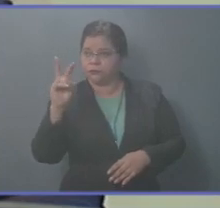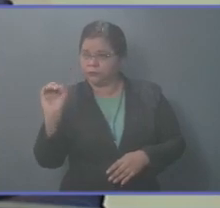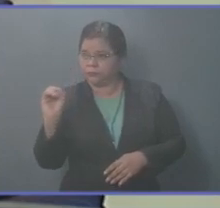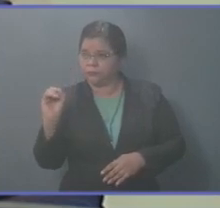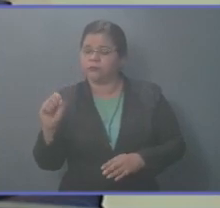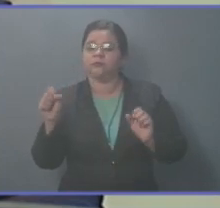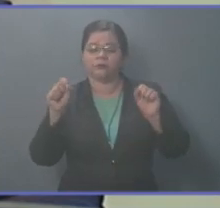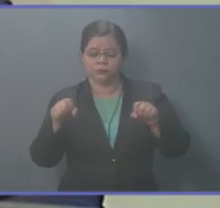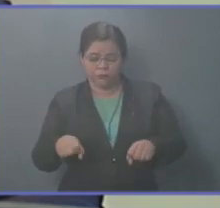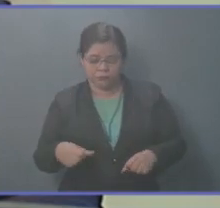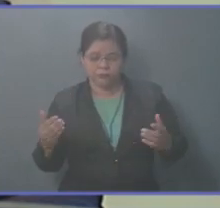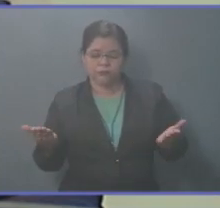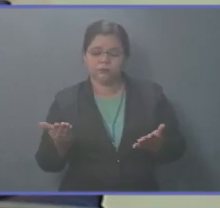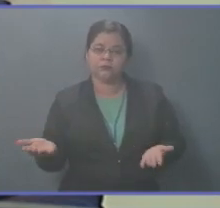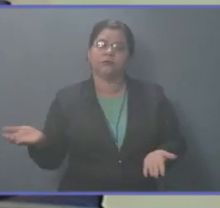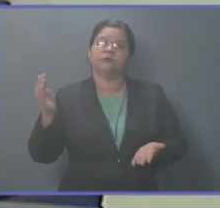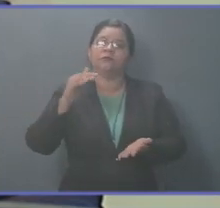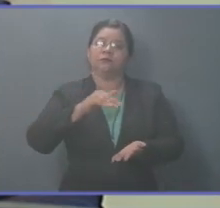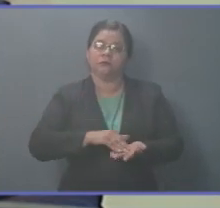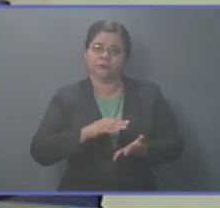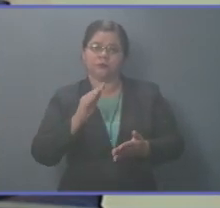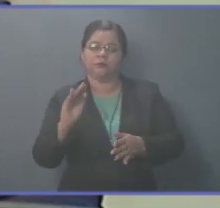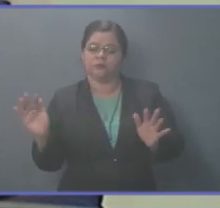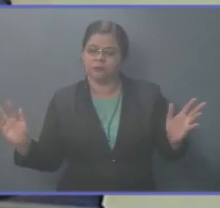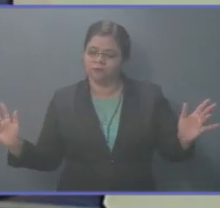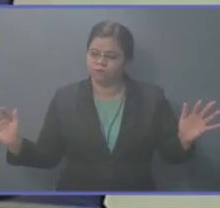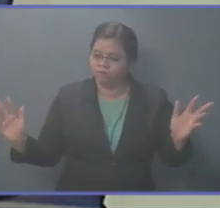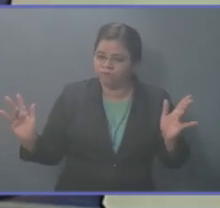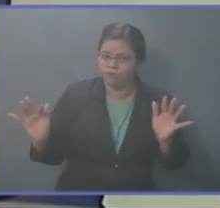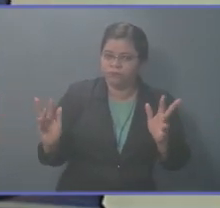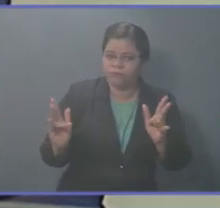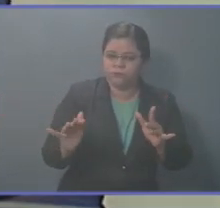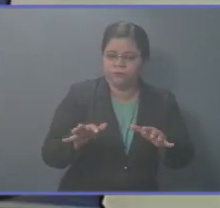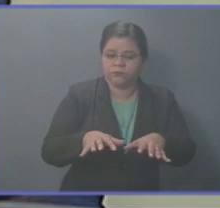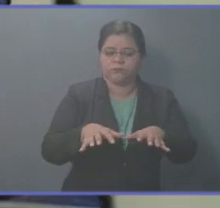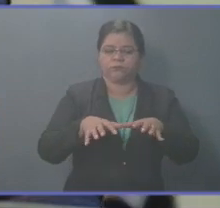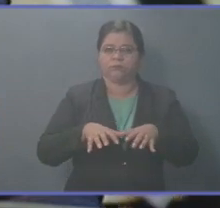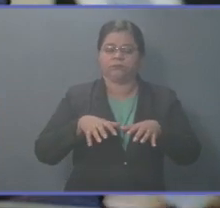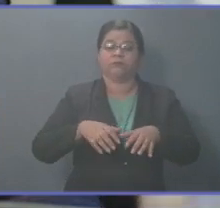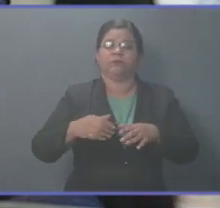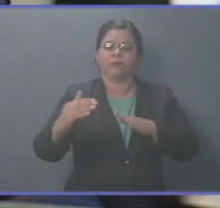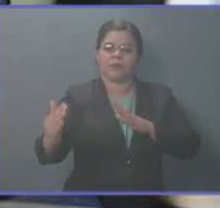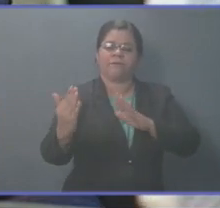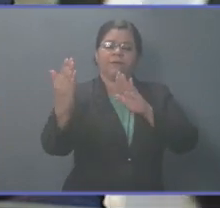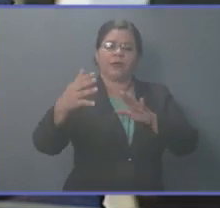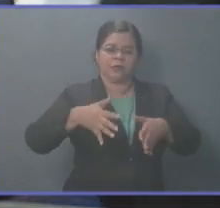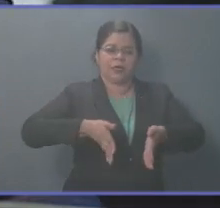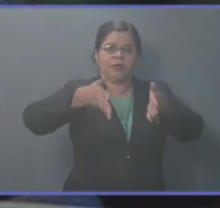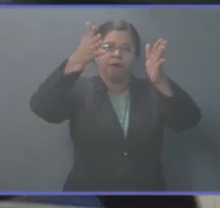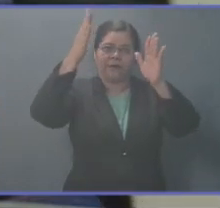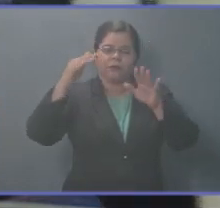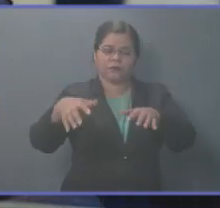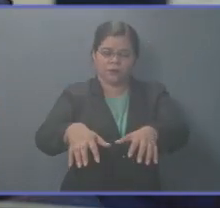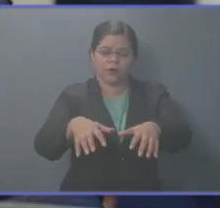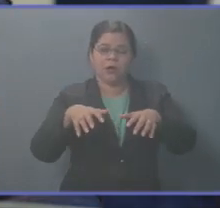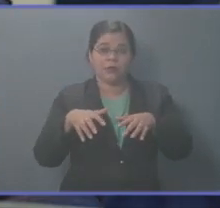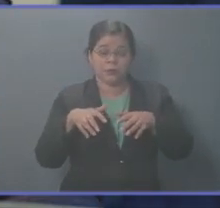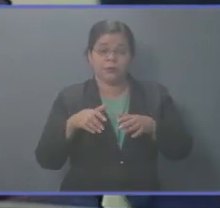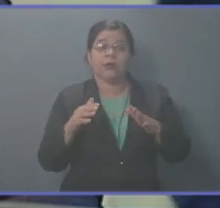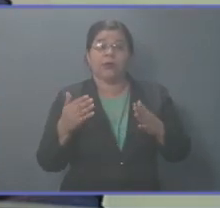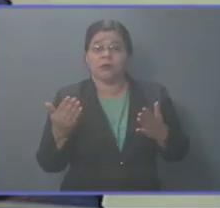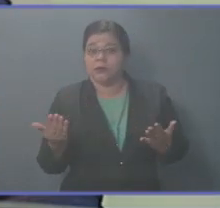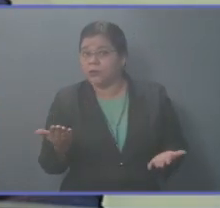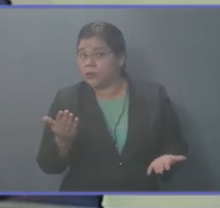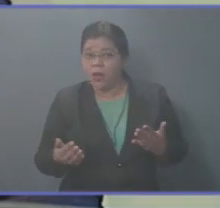se efectúe nuevamente una concentración frente a la Asamblea Legislativa en caso de que no se apruebe